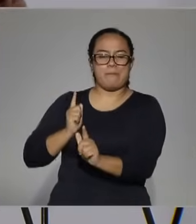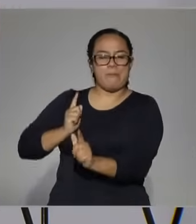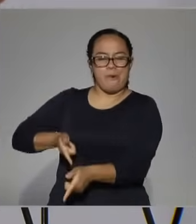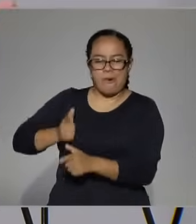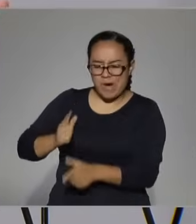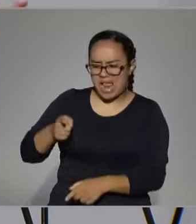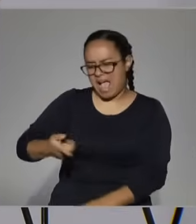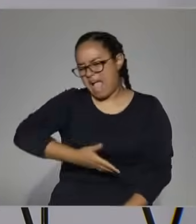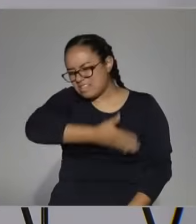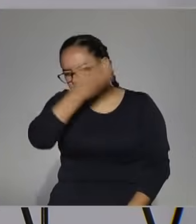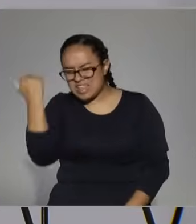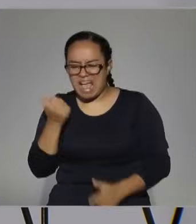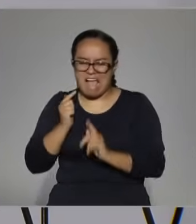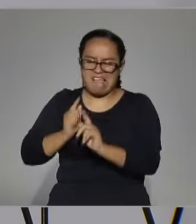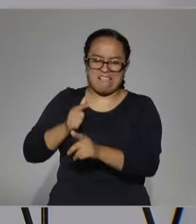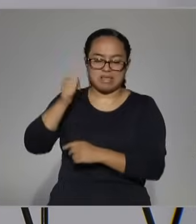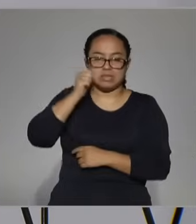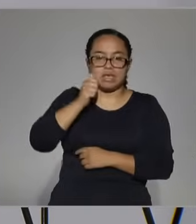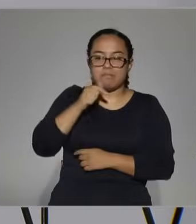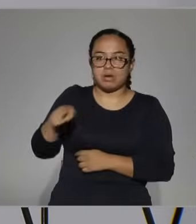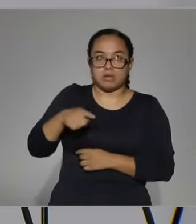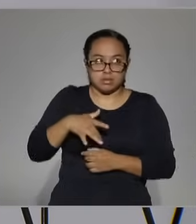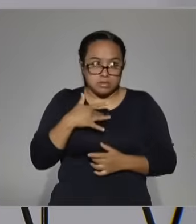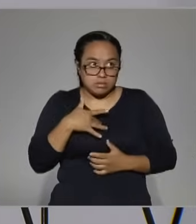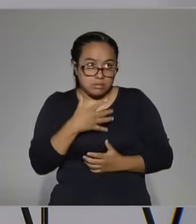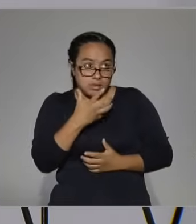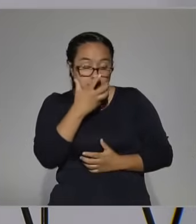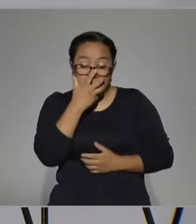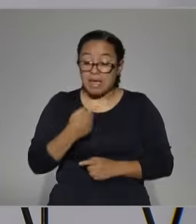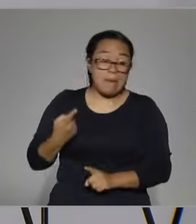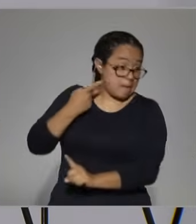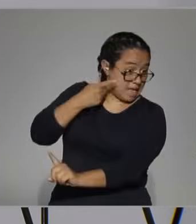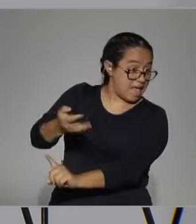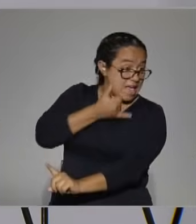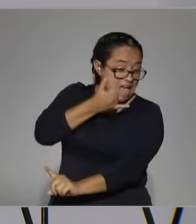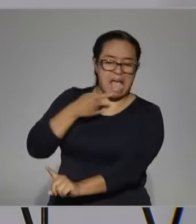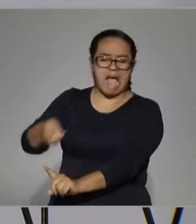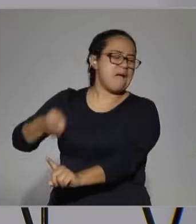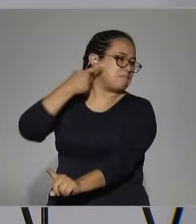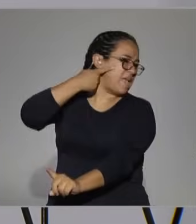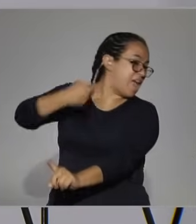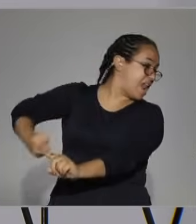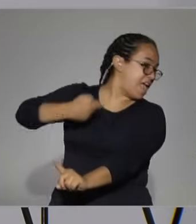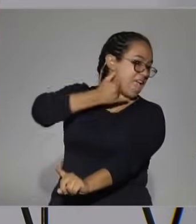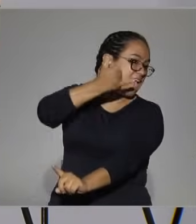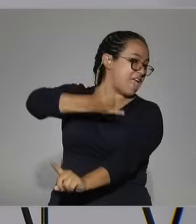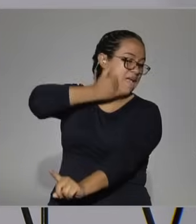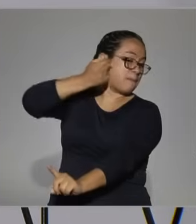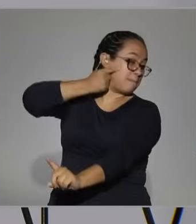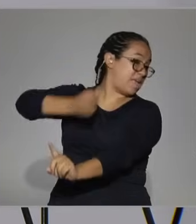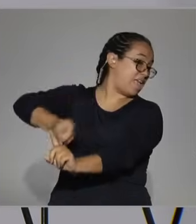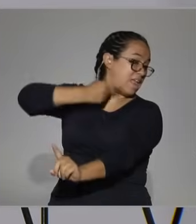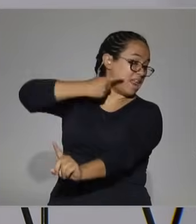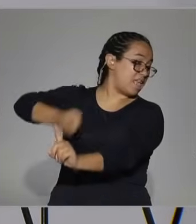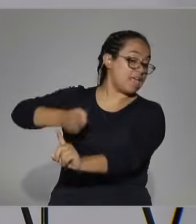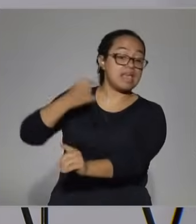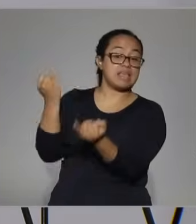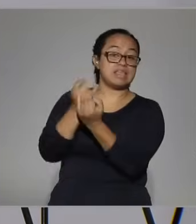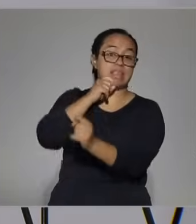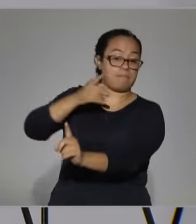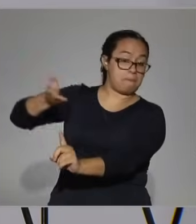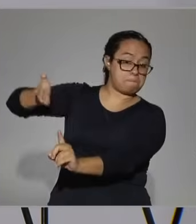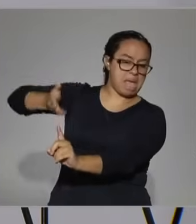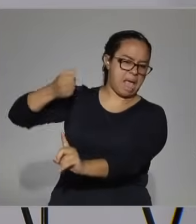la persona que tenemos. Que enfrente, te equivocaste, miren, se equivocó, señálenlo y péguenle, ¿no? O